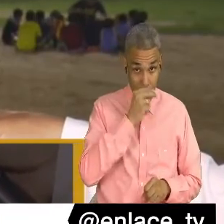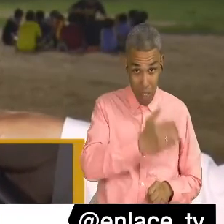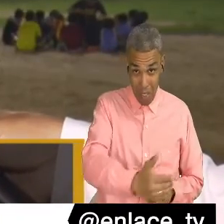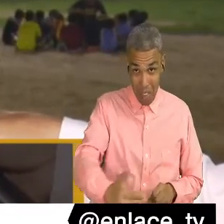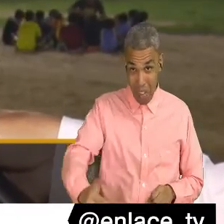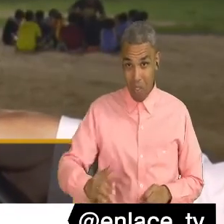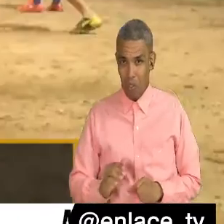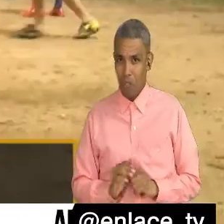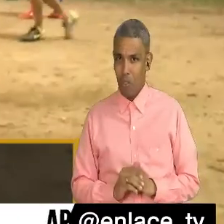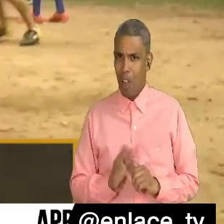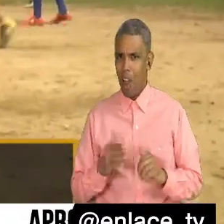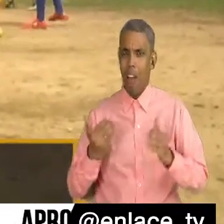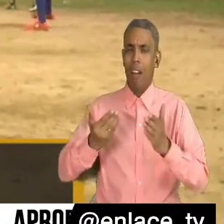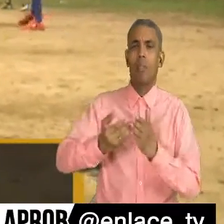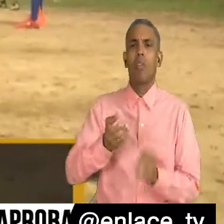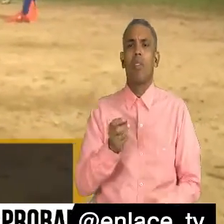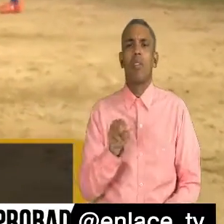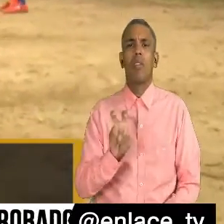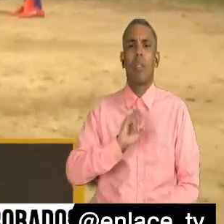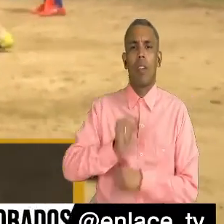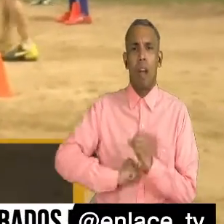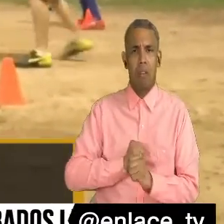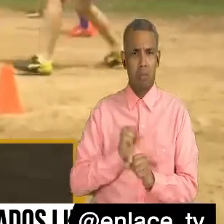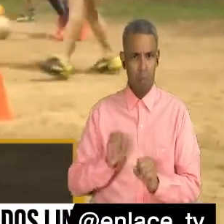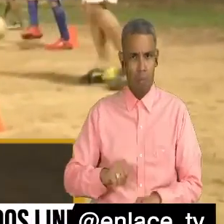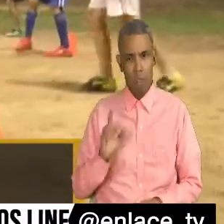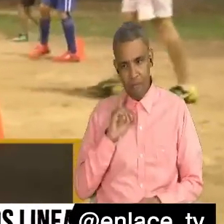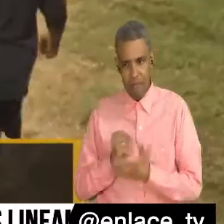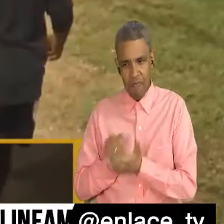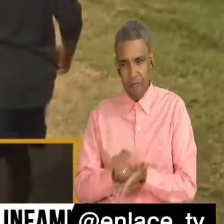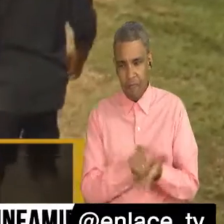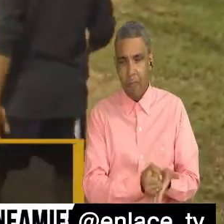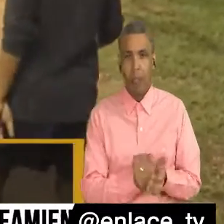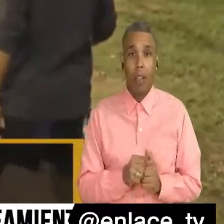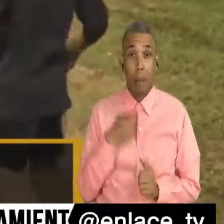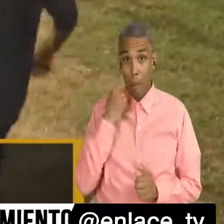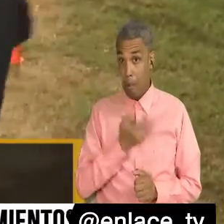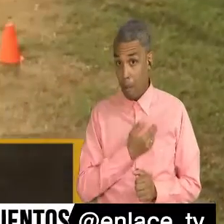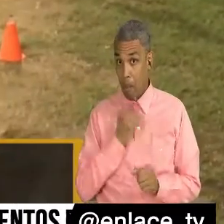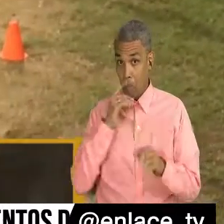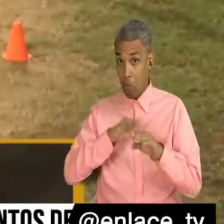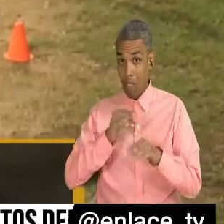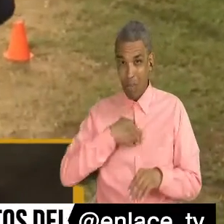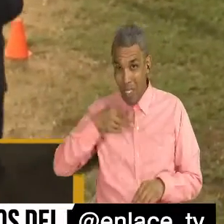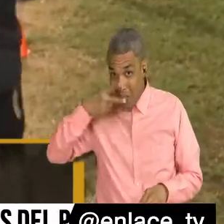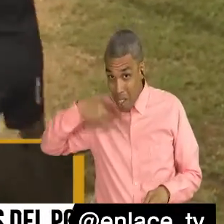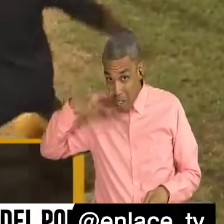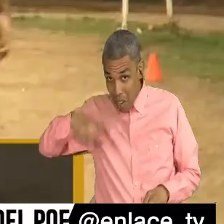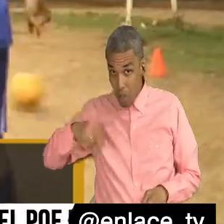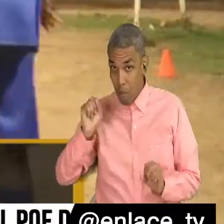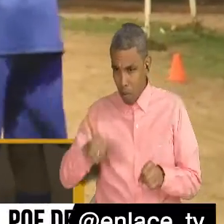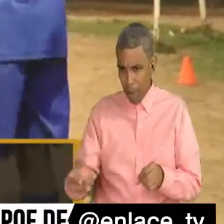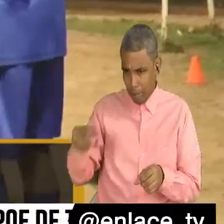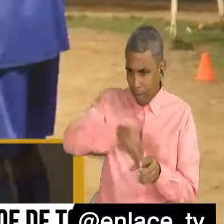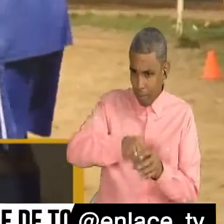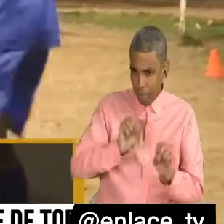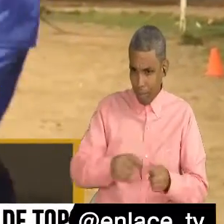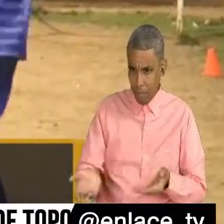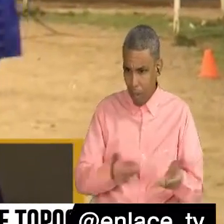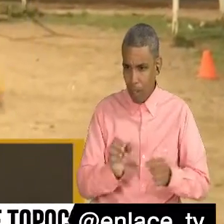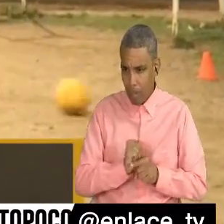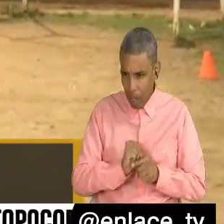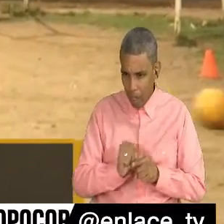hasta los 17 años. Los responsables del equipo extienden la invitación a padres de familia para que vinculen a sus hijos al club y se den a la práctica del balompié desde